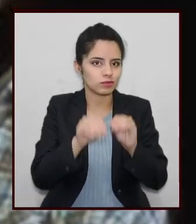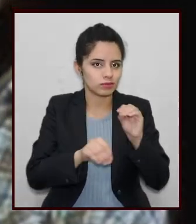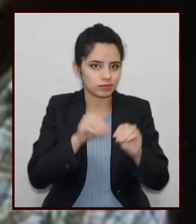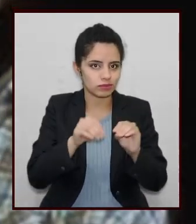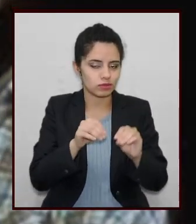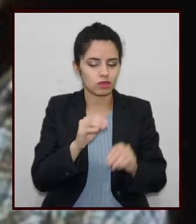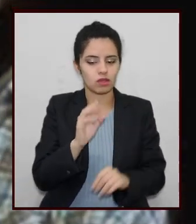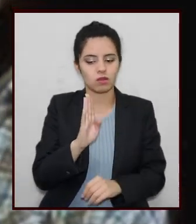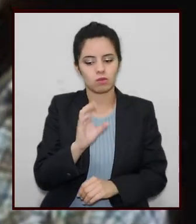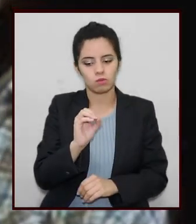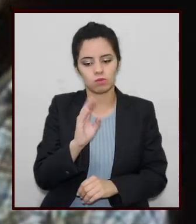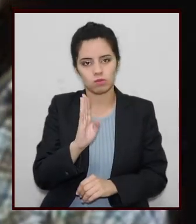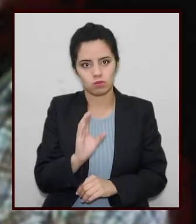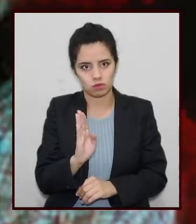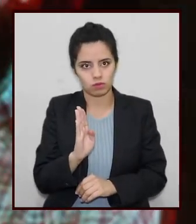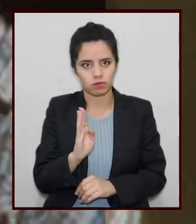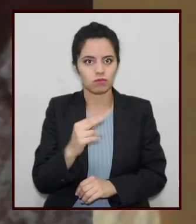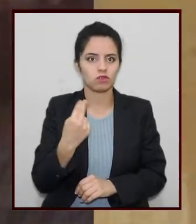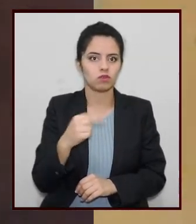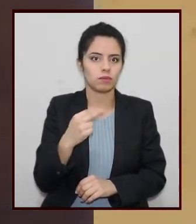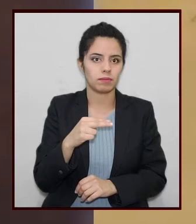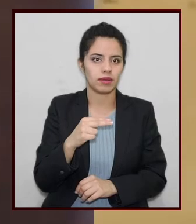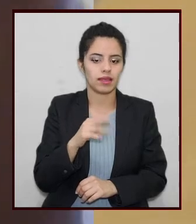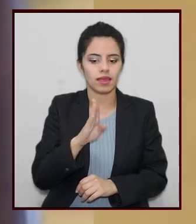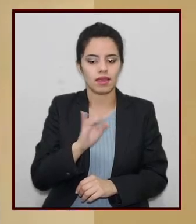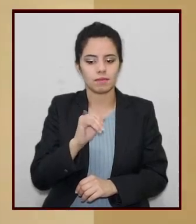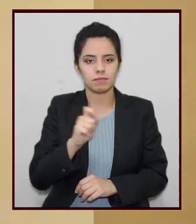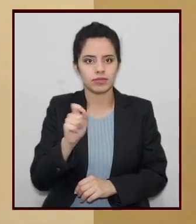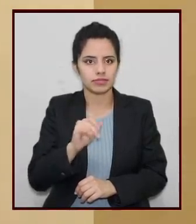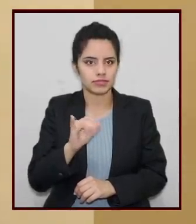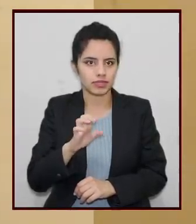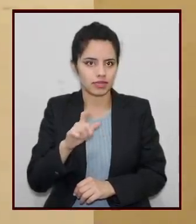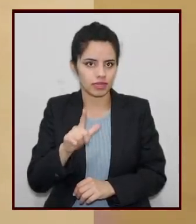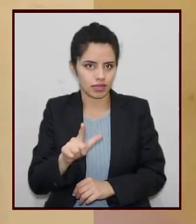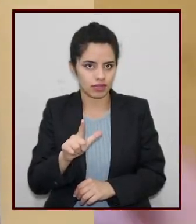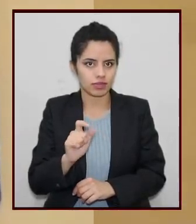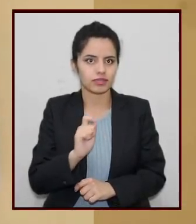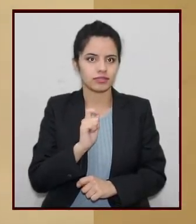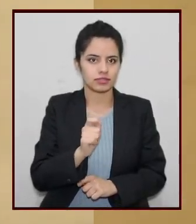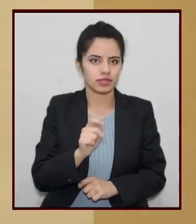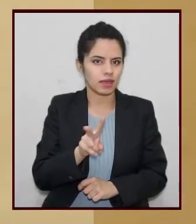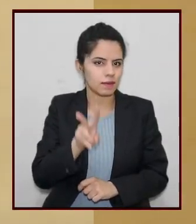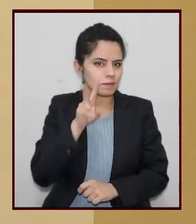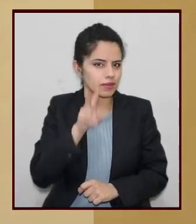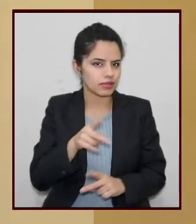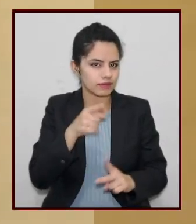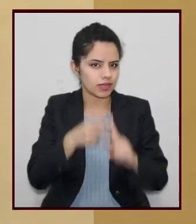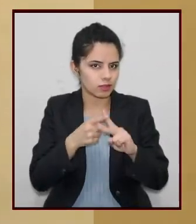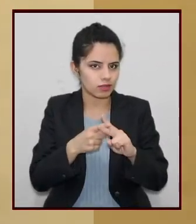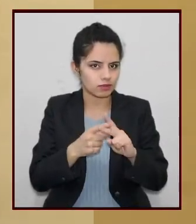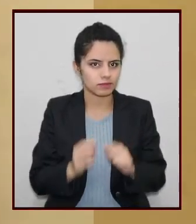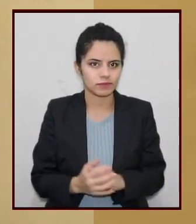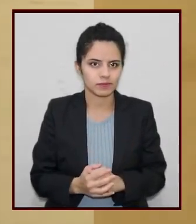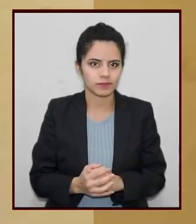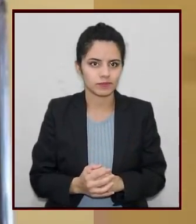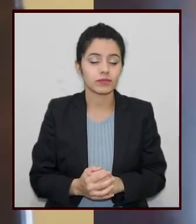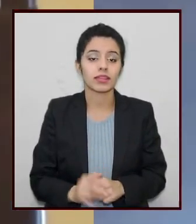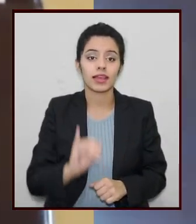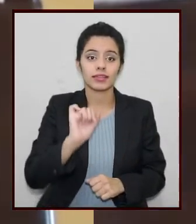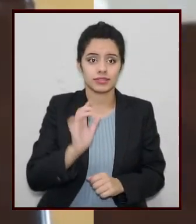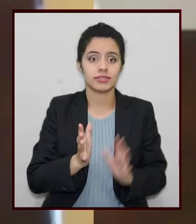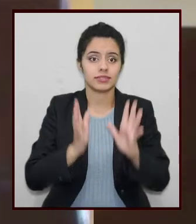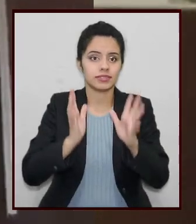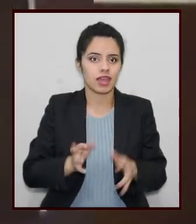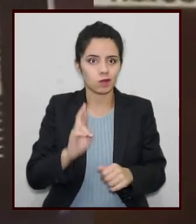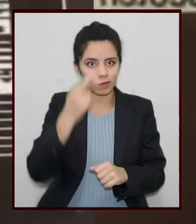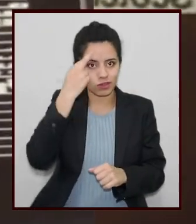y programador Bob Frankston. Se llamaba VisiCalc, como abreviación de Visible Calculator. Sí, ya me acordé,